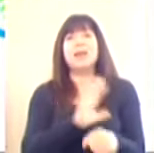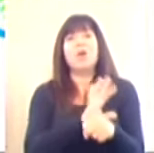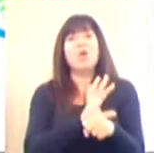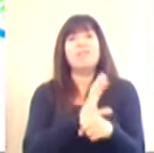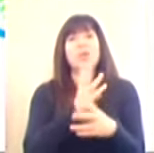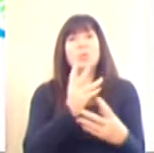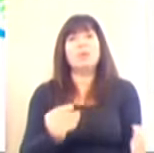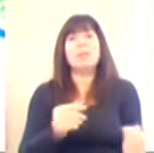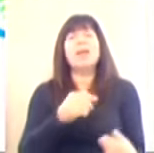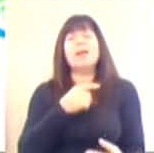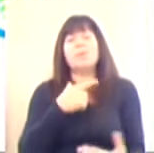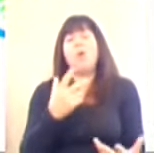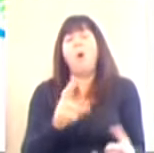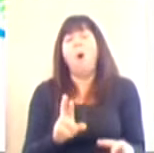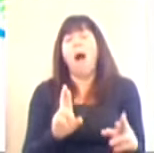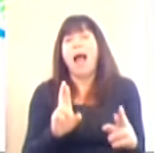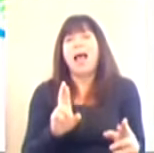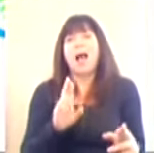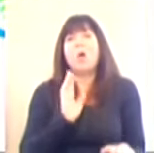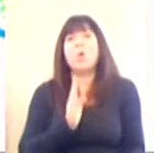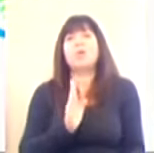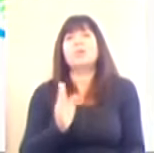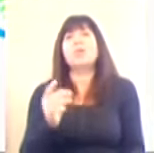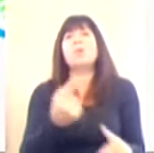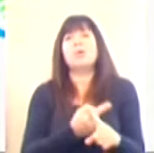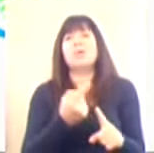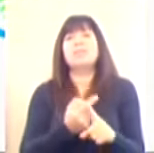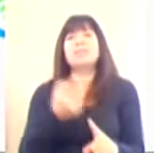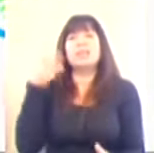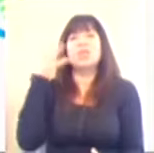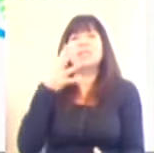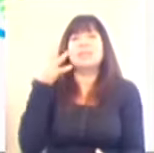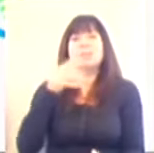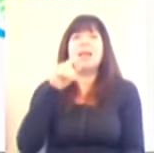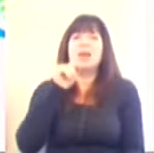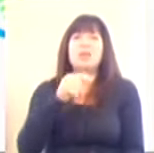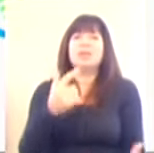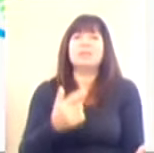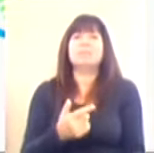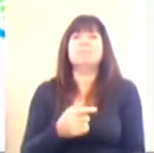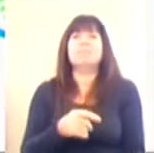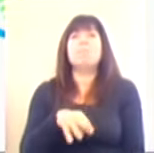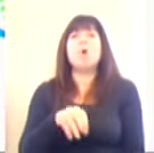que gracias, Mónica, por estar acá. Nos encantaría escuchar tú, que nos compartas tu visión.